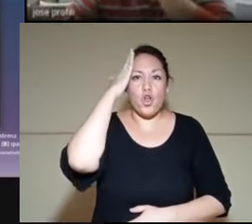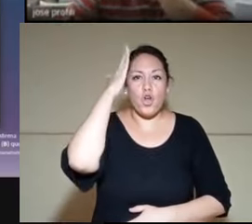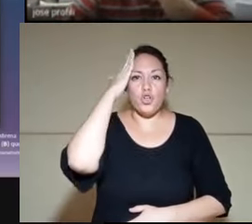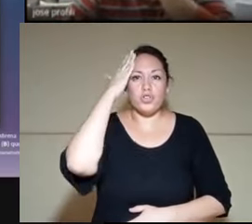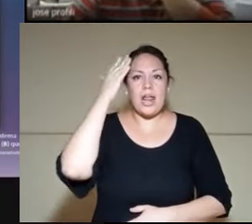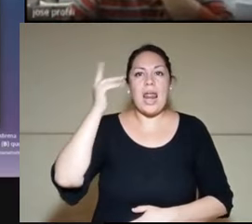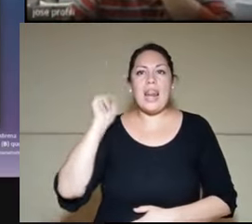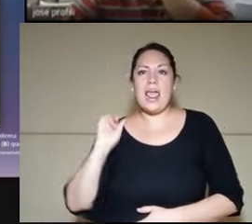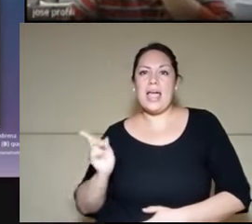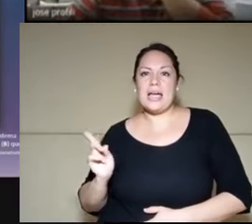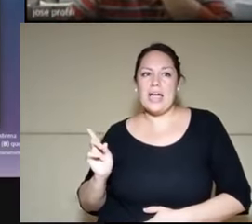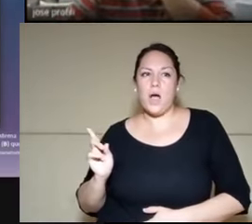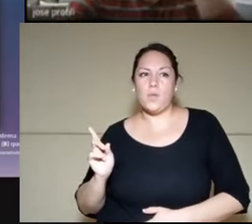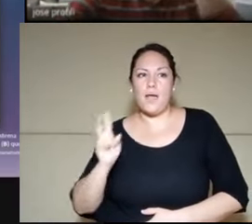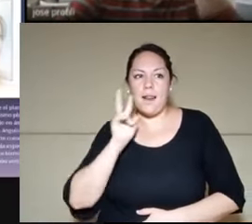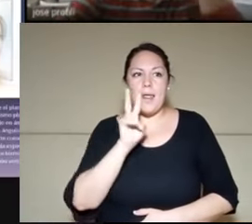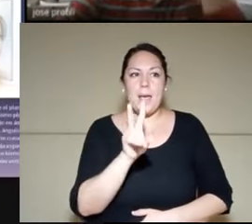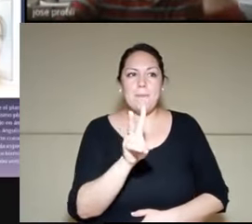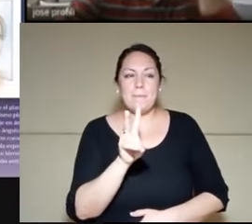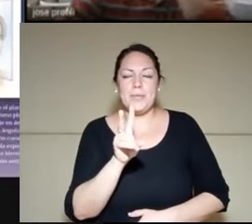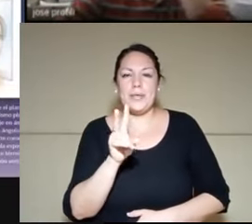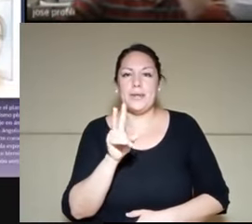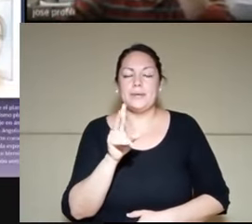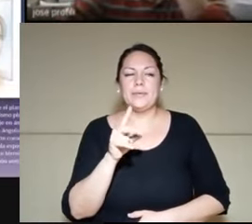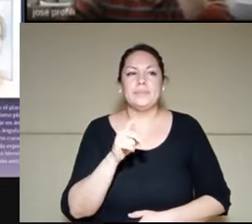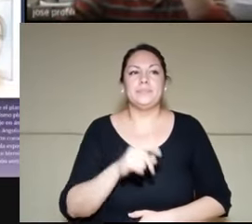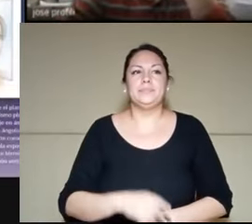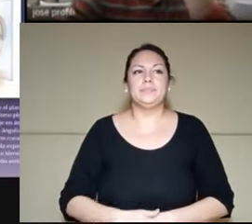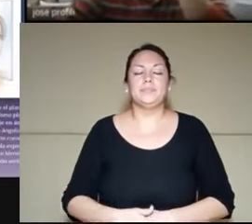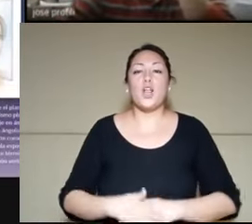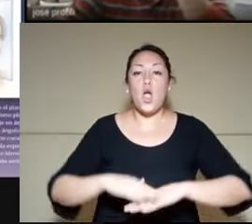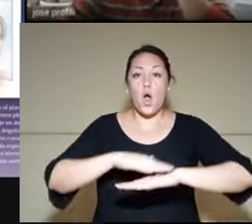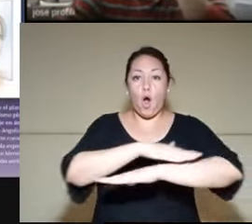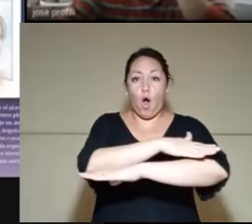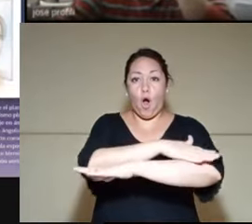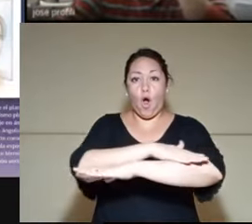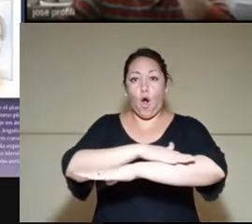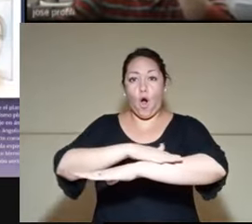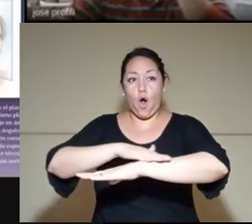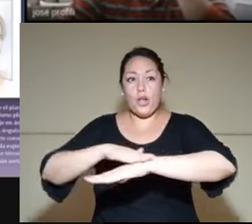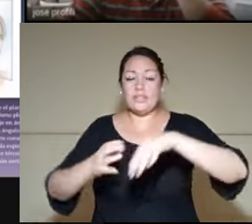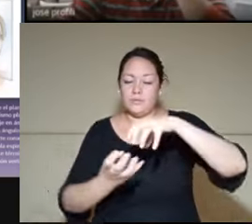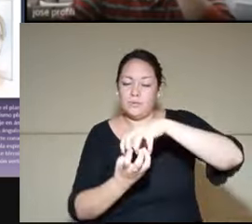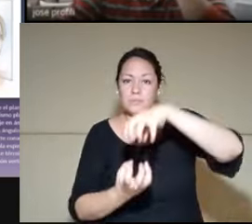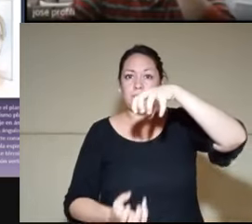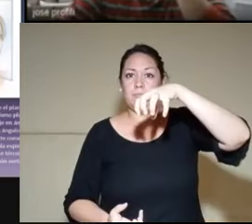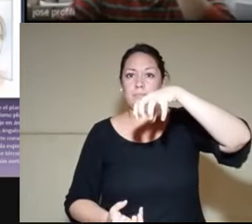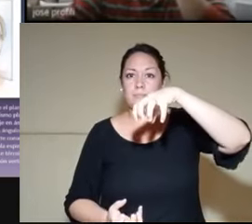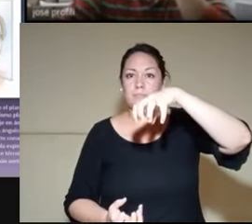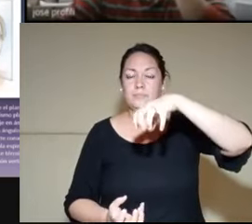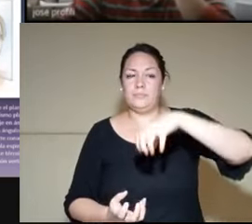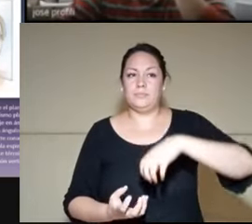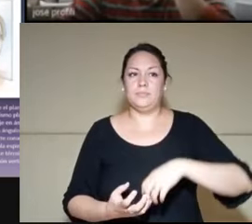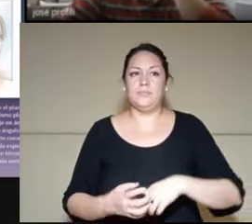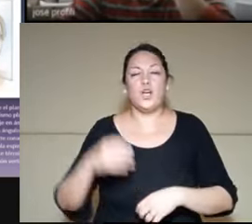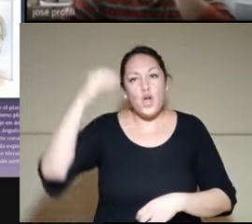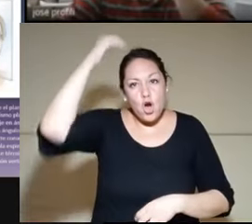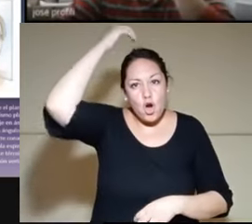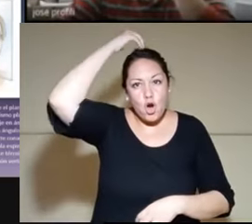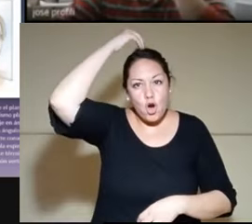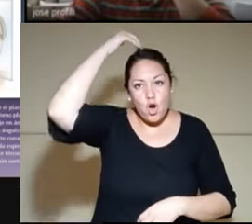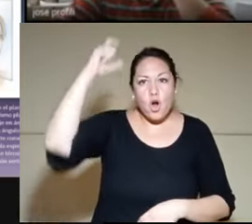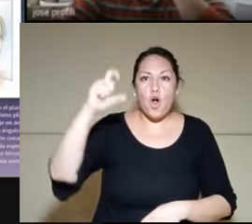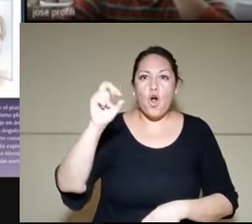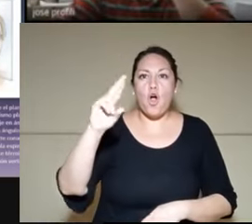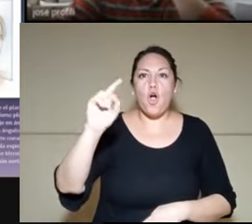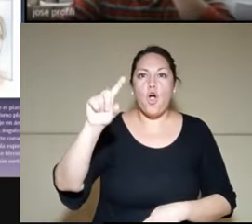lo caudal. ¿Ven? Fíjense acá los planos que yo les decía. Plano horizontal me divide en superior e inferior.